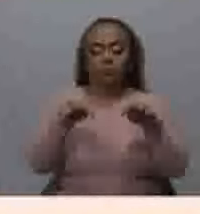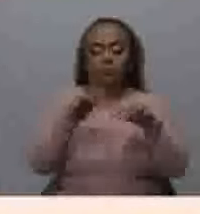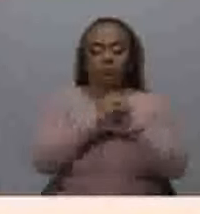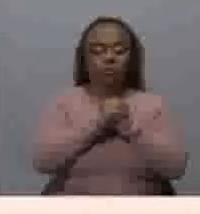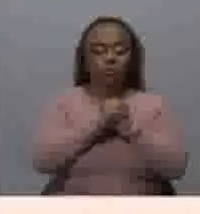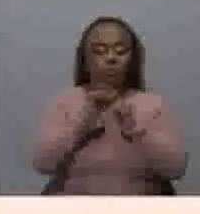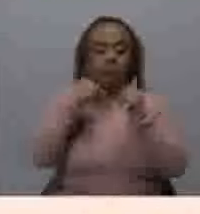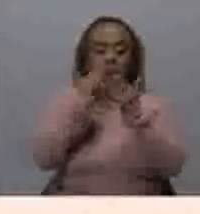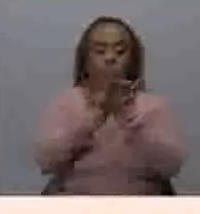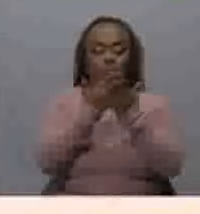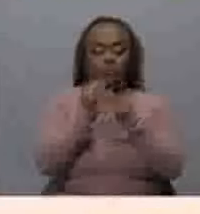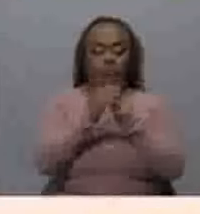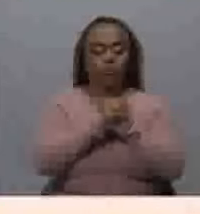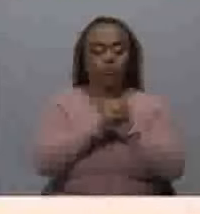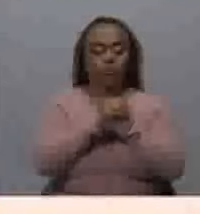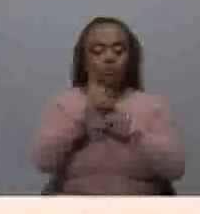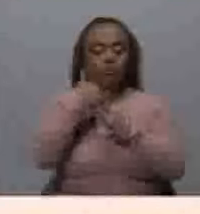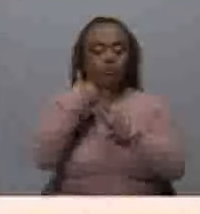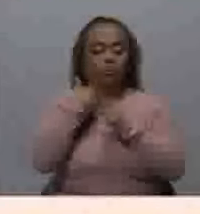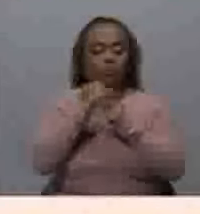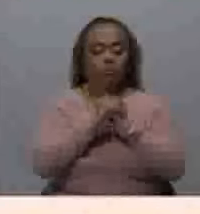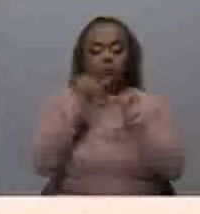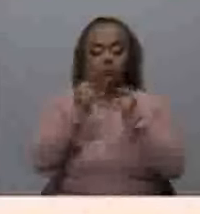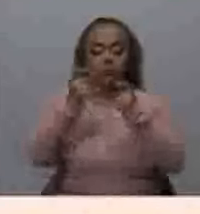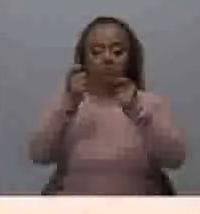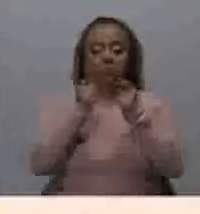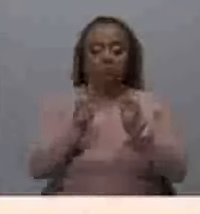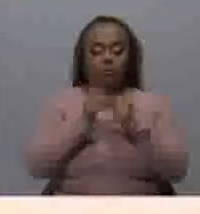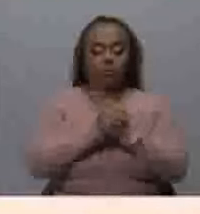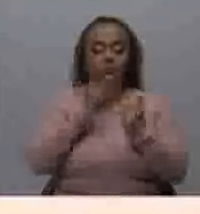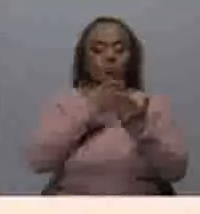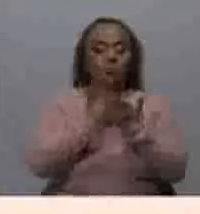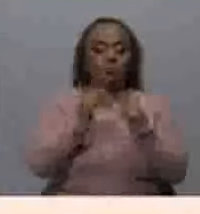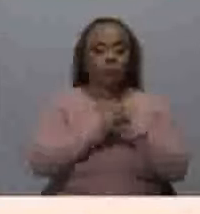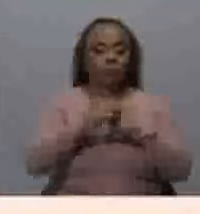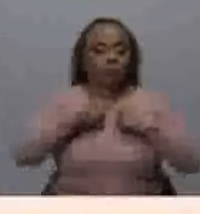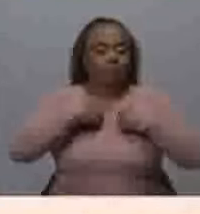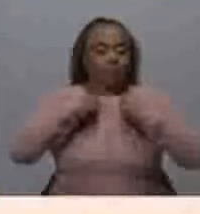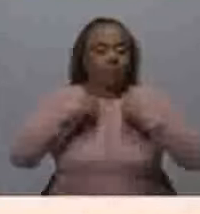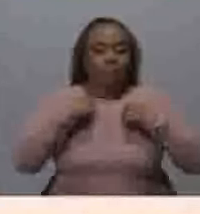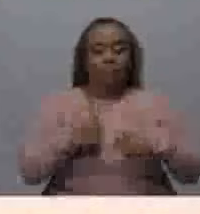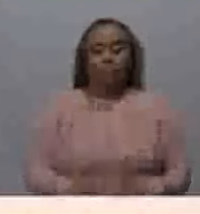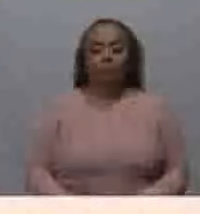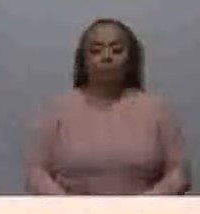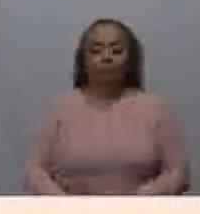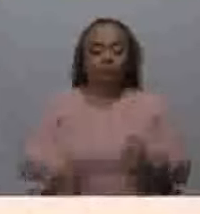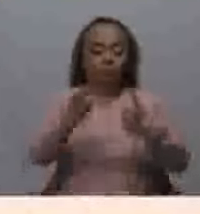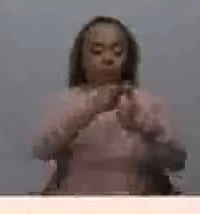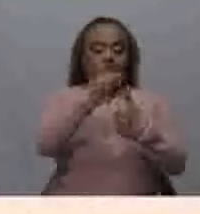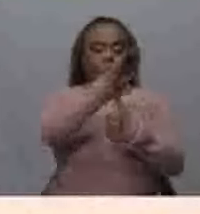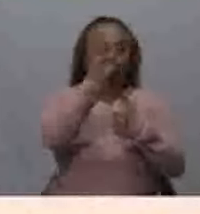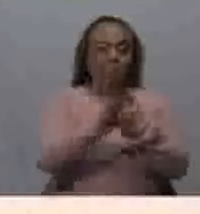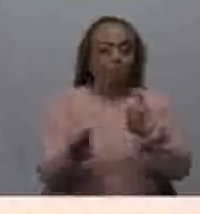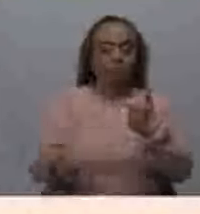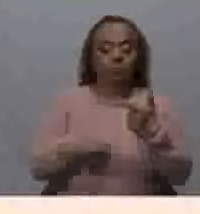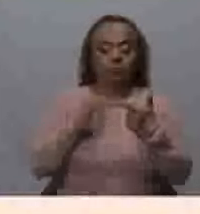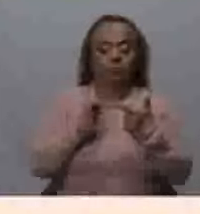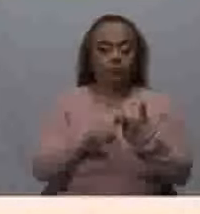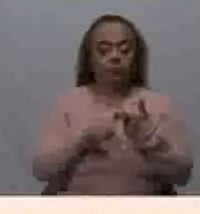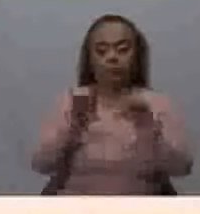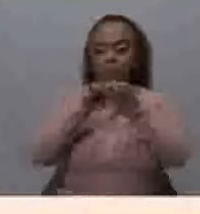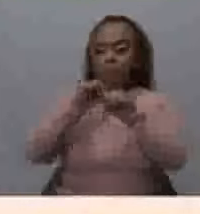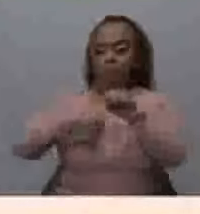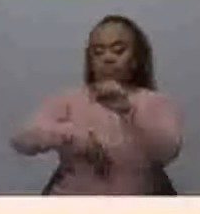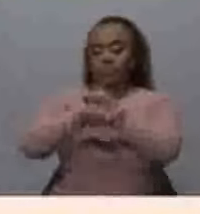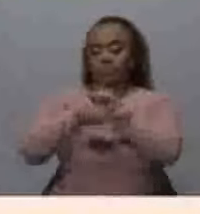es que llegamos a retirar la credencial ya... Había prensa. Hay una brasileña. Muy buena cantidad de prensa. Donde esté Brasil, donde esté Brasil, o sea, la selección